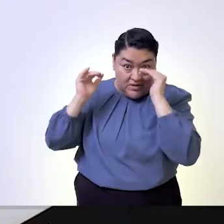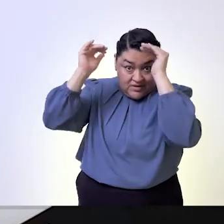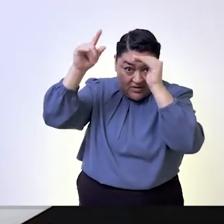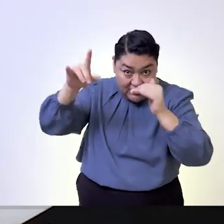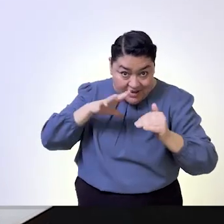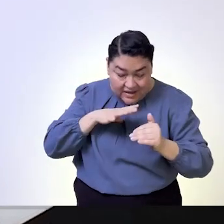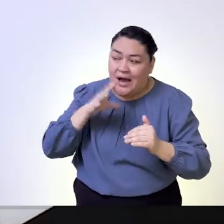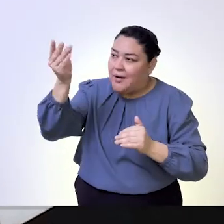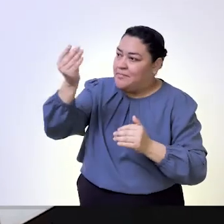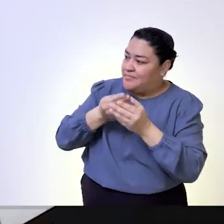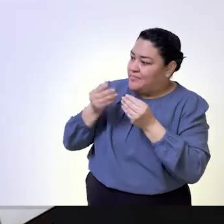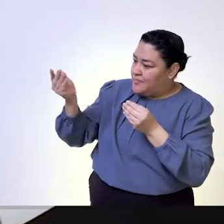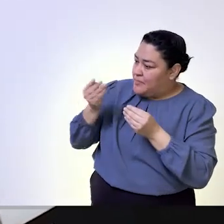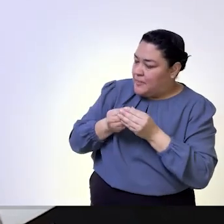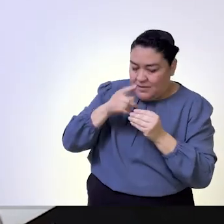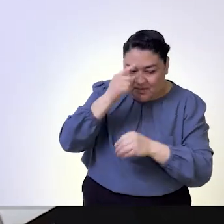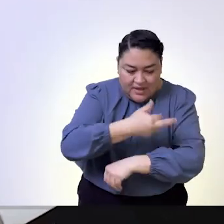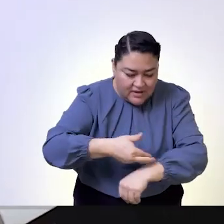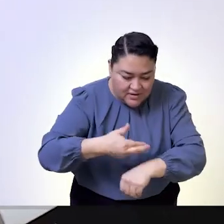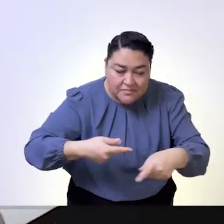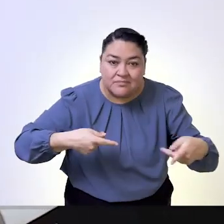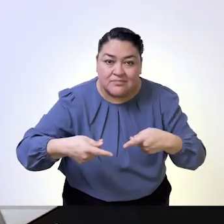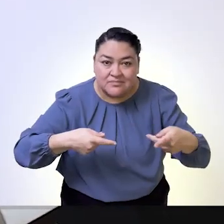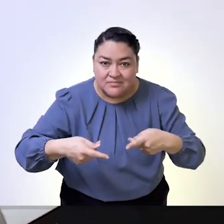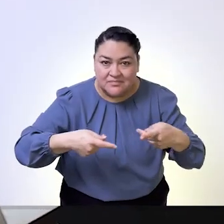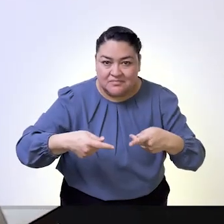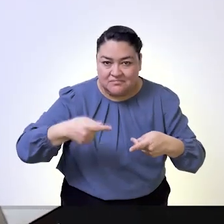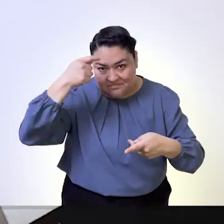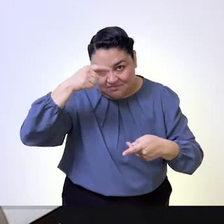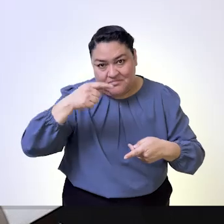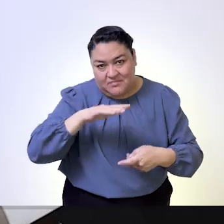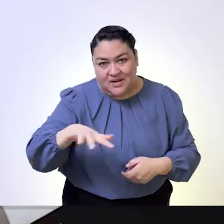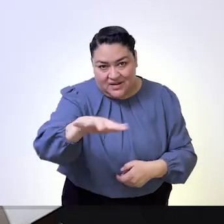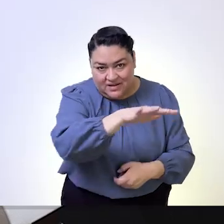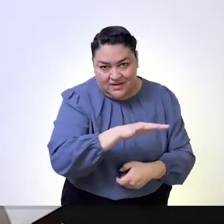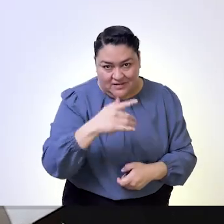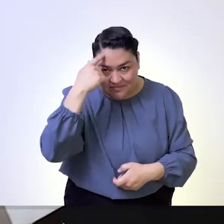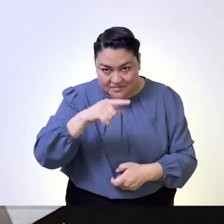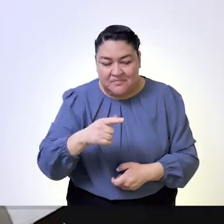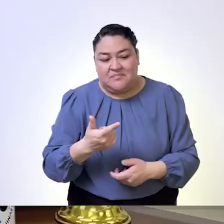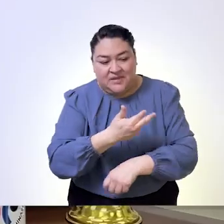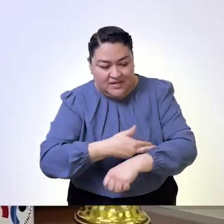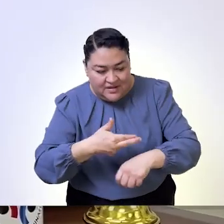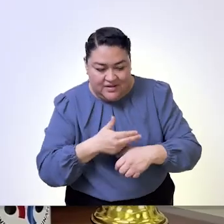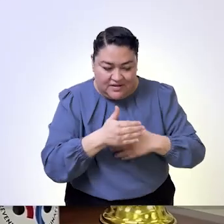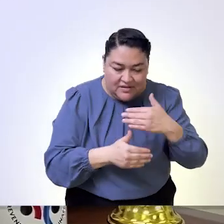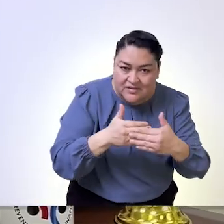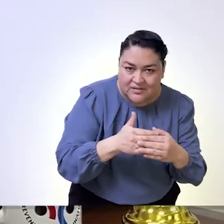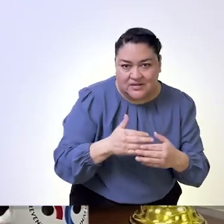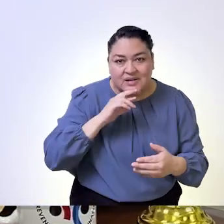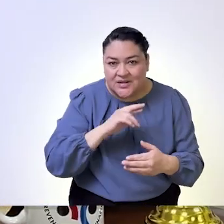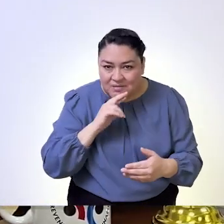hemos logrado tener estas herramientas suficientes también para un poco equilibrar el tema de la